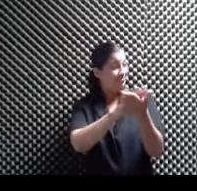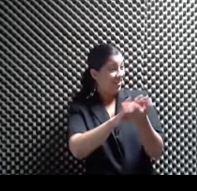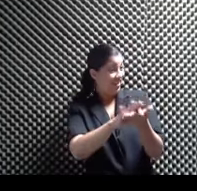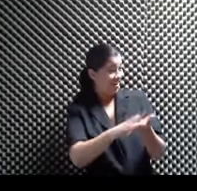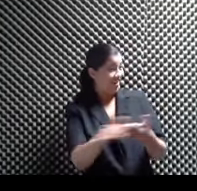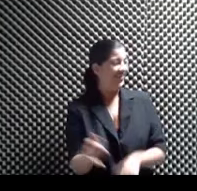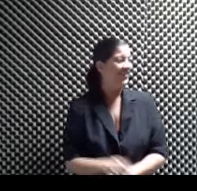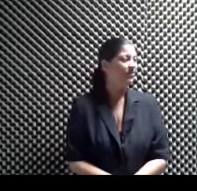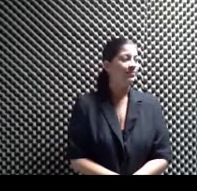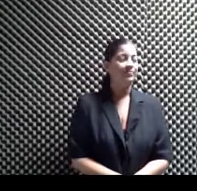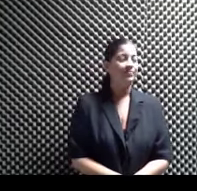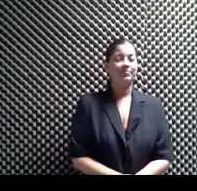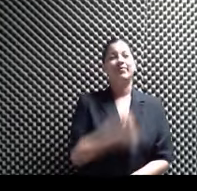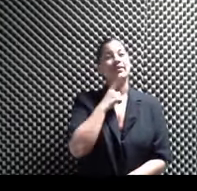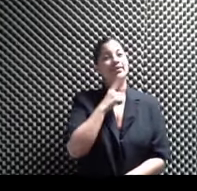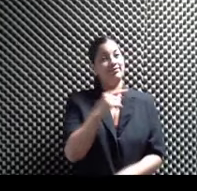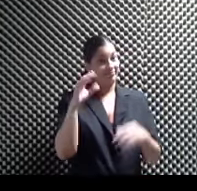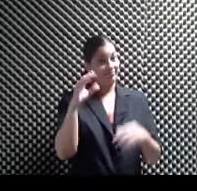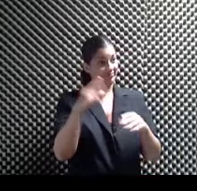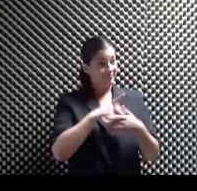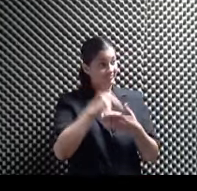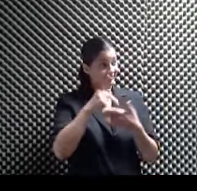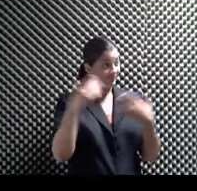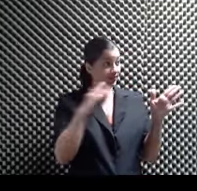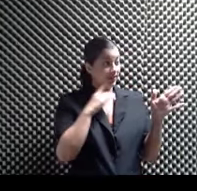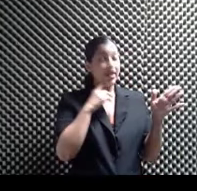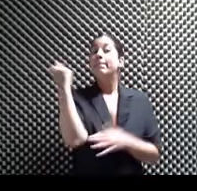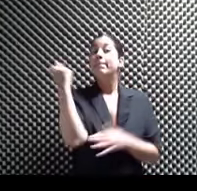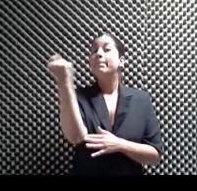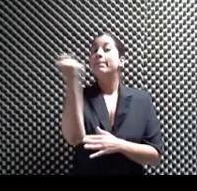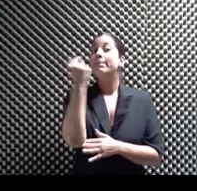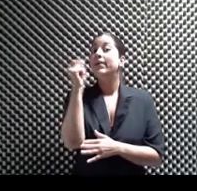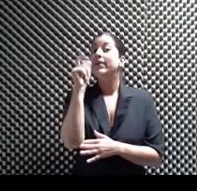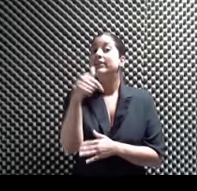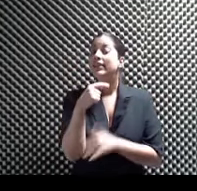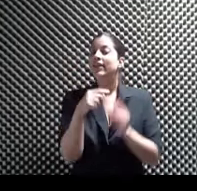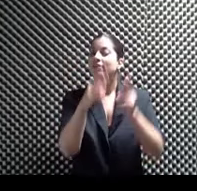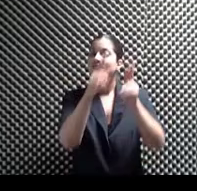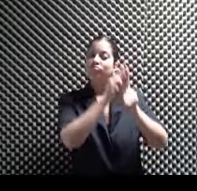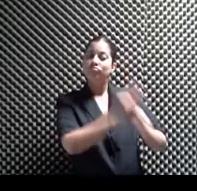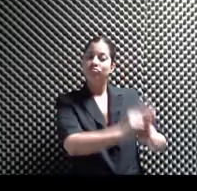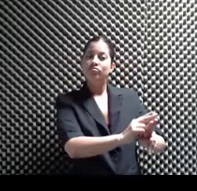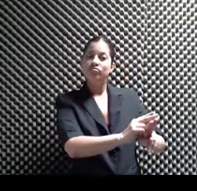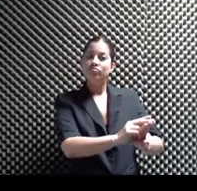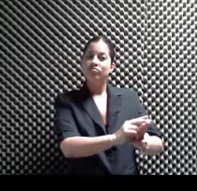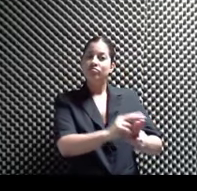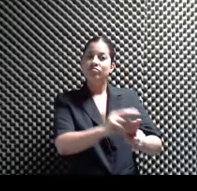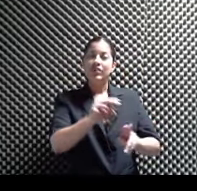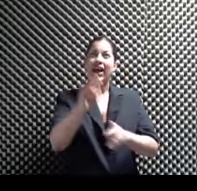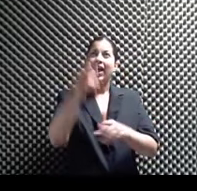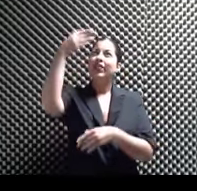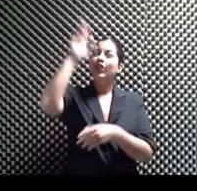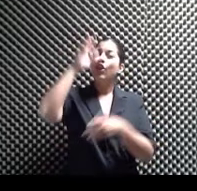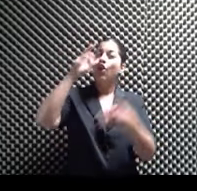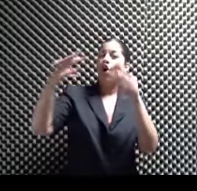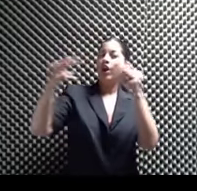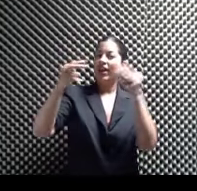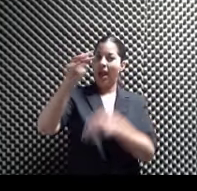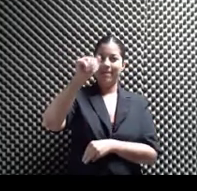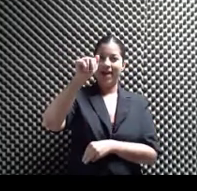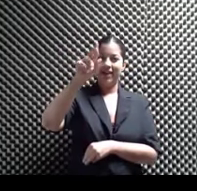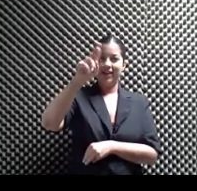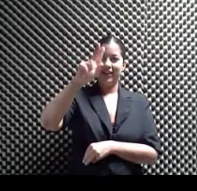Así que con eso los dejo Y con otra más El día martes Es dedicado a Marte Dios de la guerra Al Dios de la guerra Por eso es que